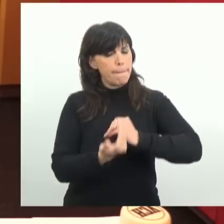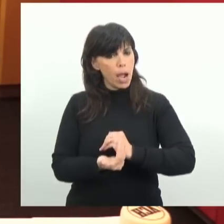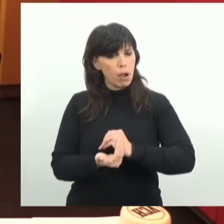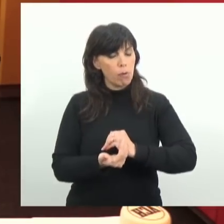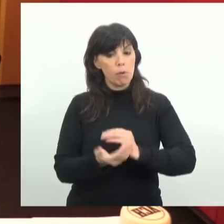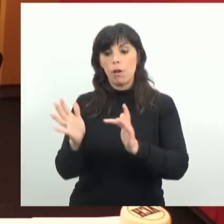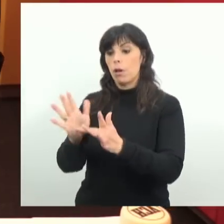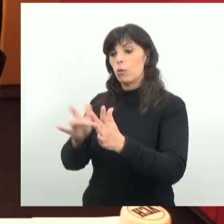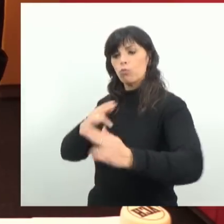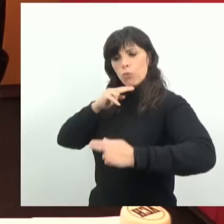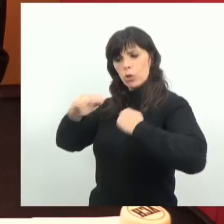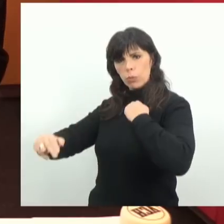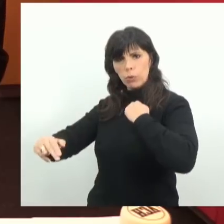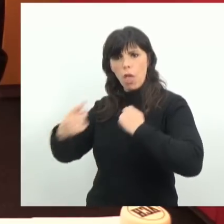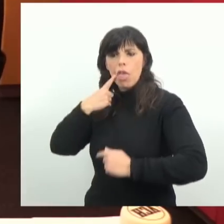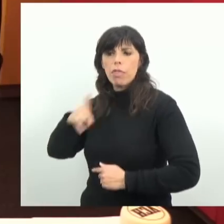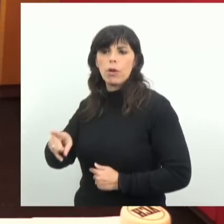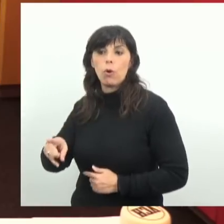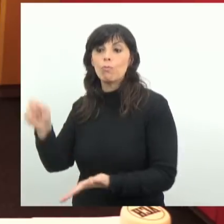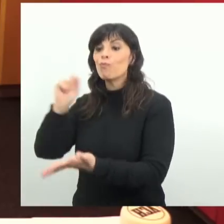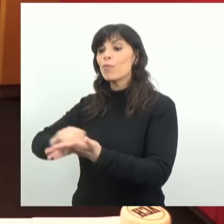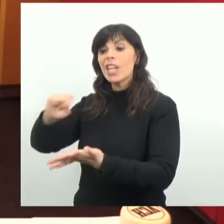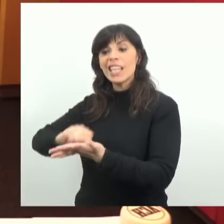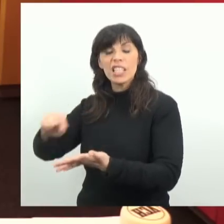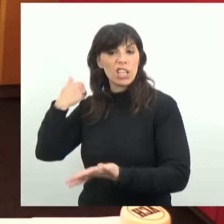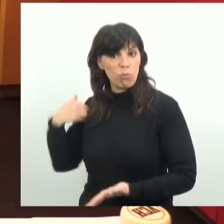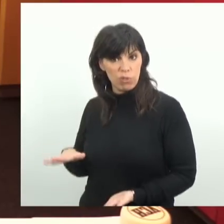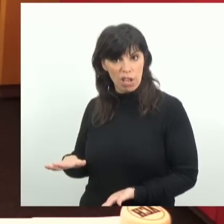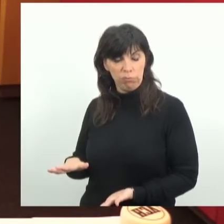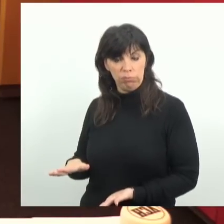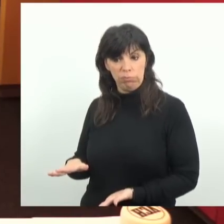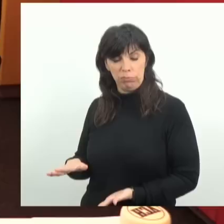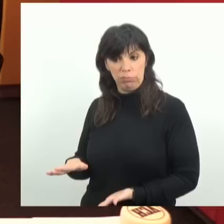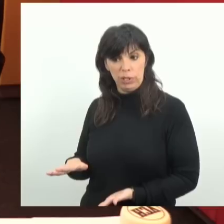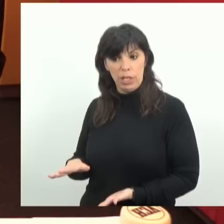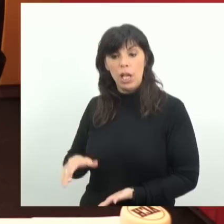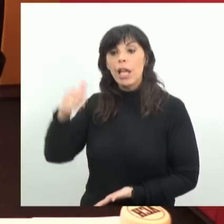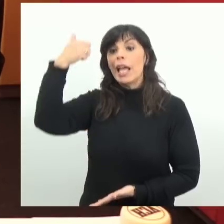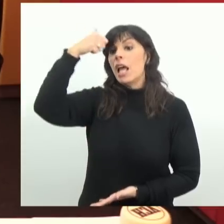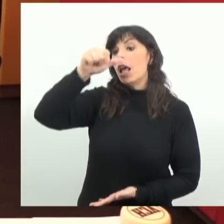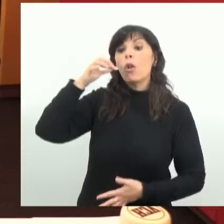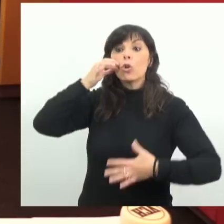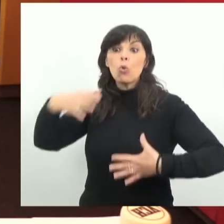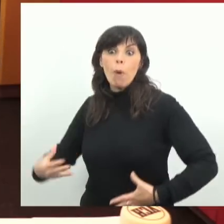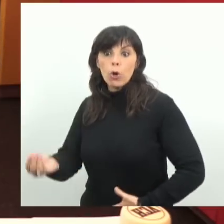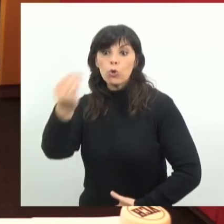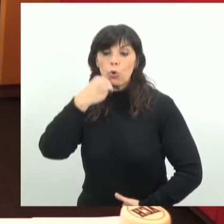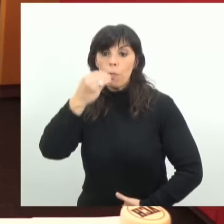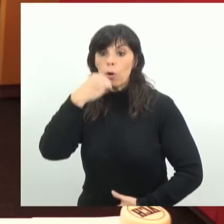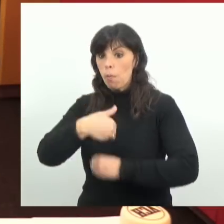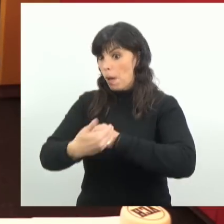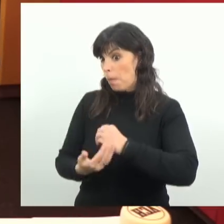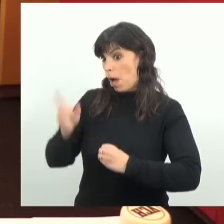Él le respondió, dijo: escrito está, no solo del pan vivirá el hombre, sino de